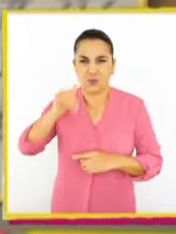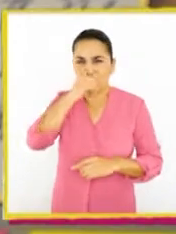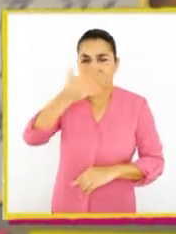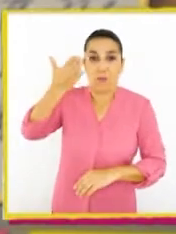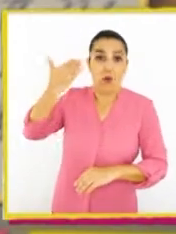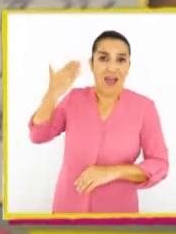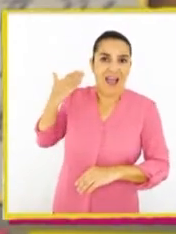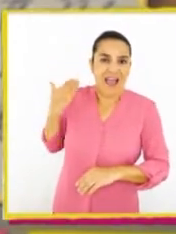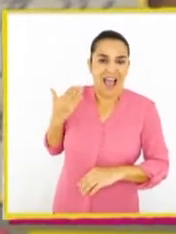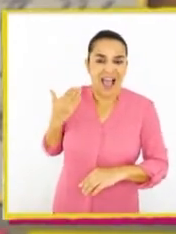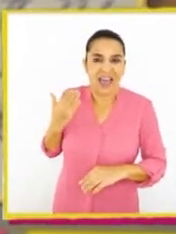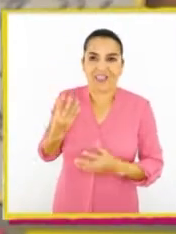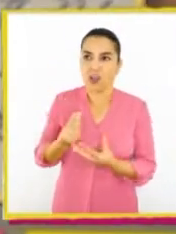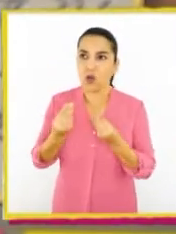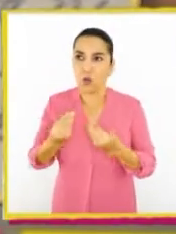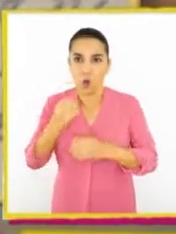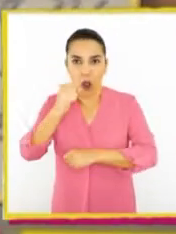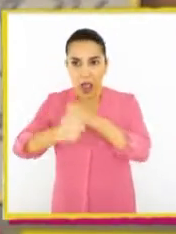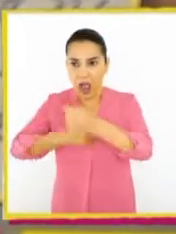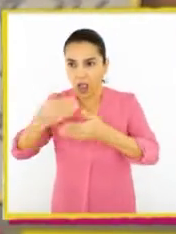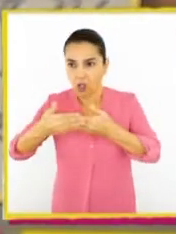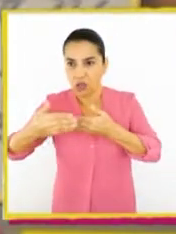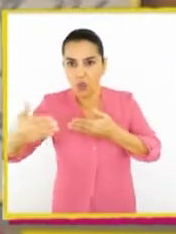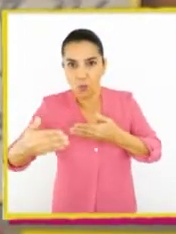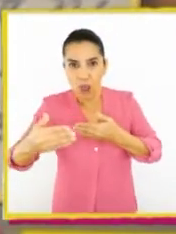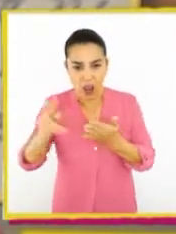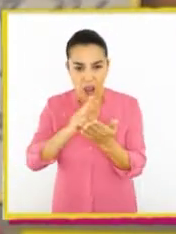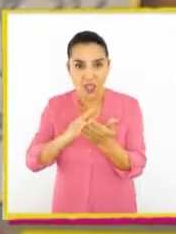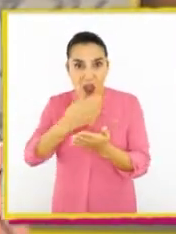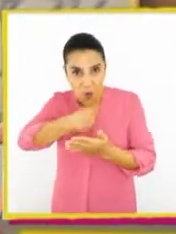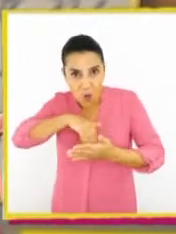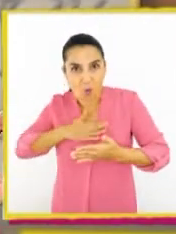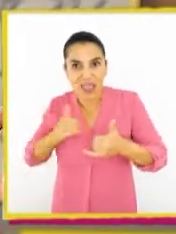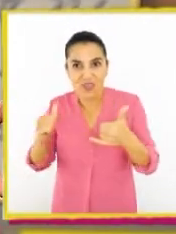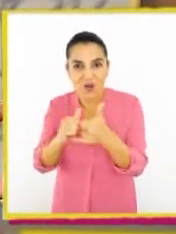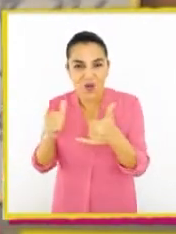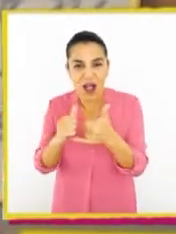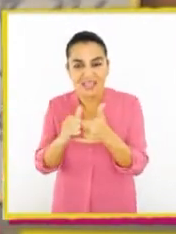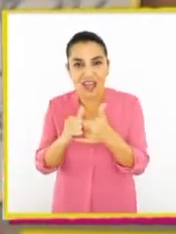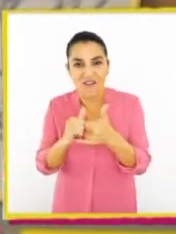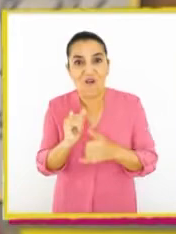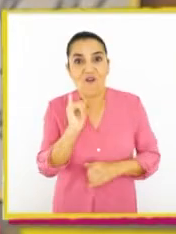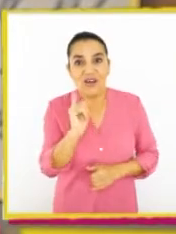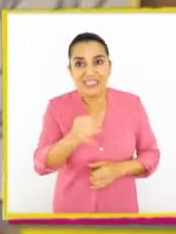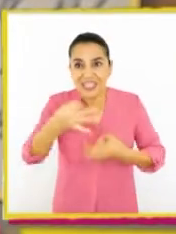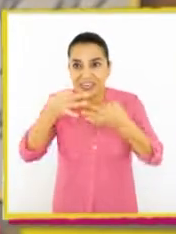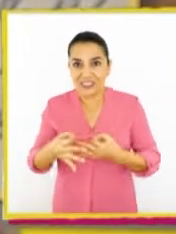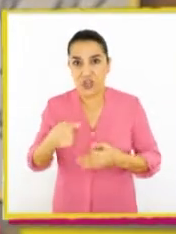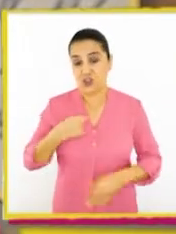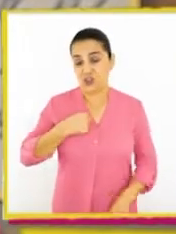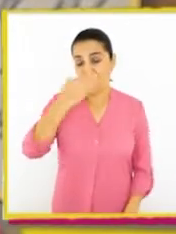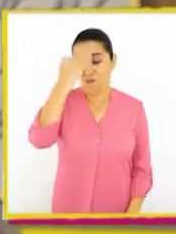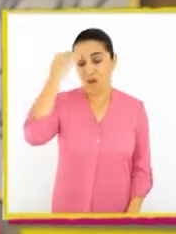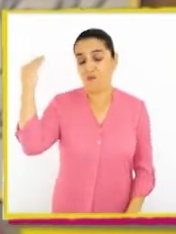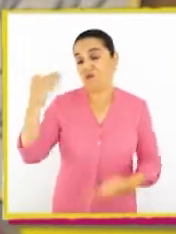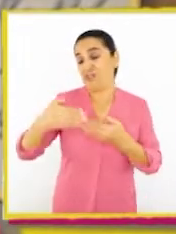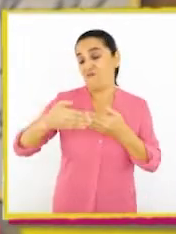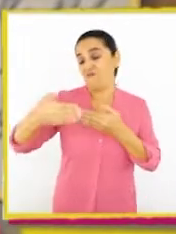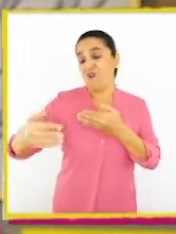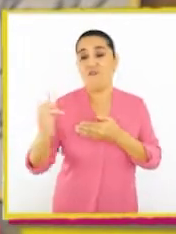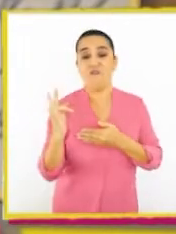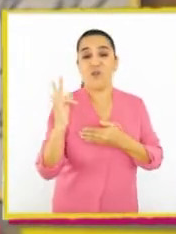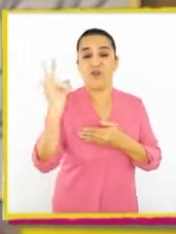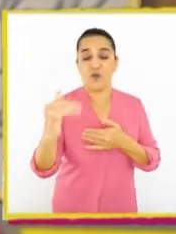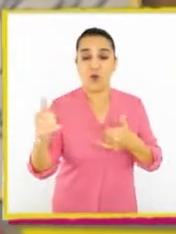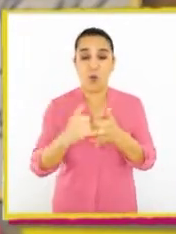les pasaba en otra época. Es como si muchos años después leyeran nuestro WhatsApp. Tienen razón. Quizá yo sea